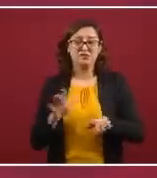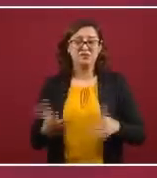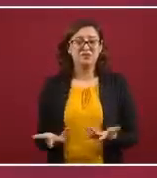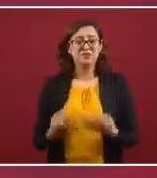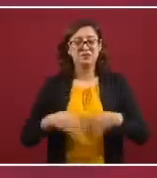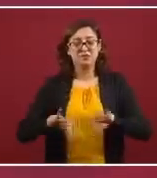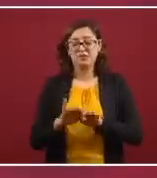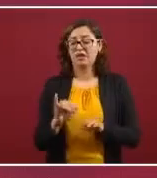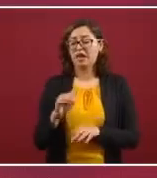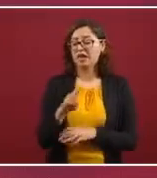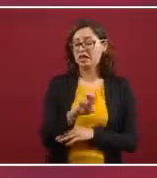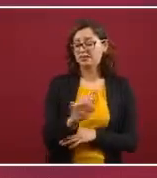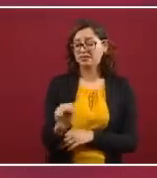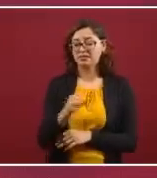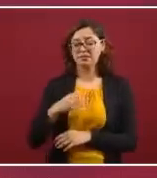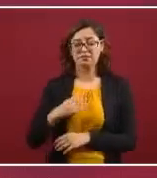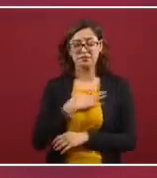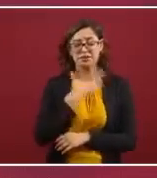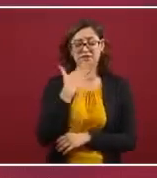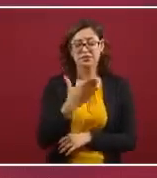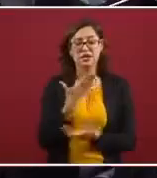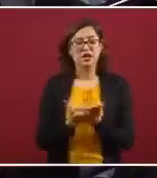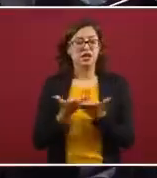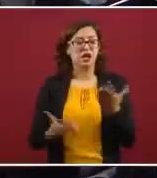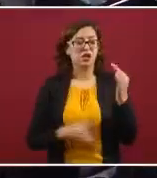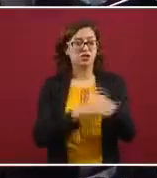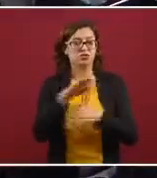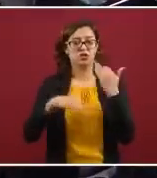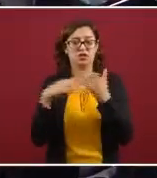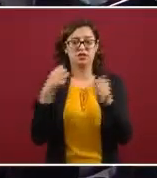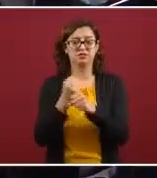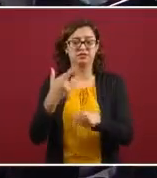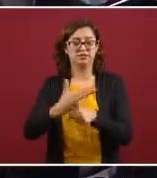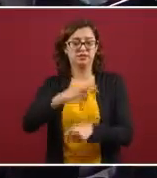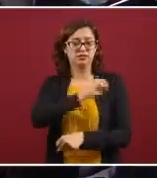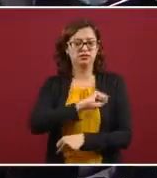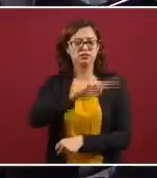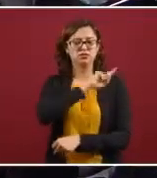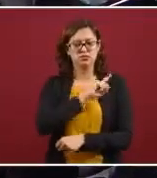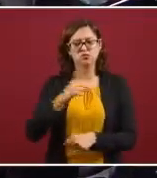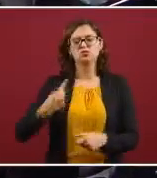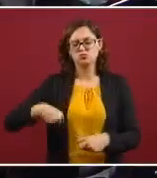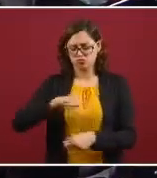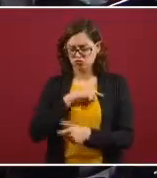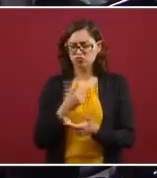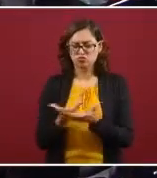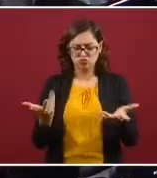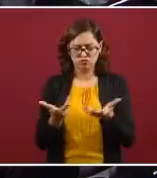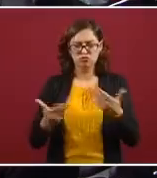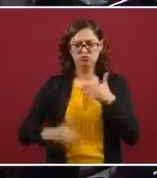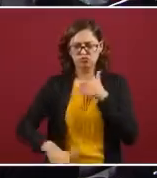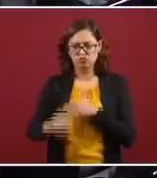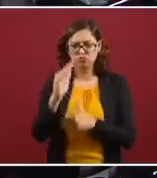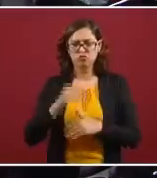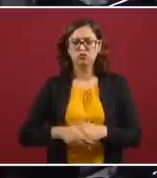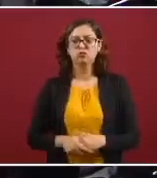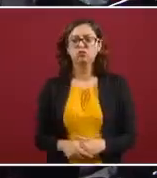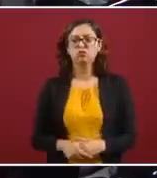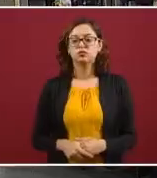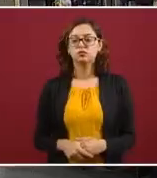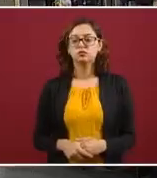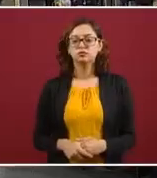del IMSS Bienestar como ahora de toda la Secretaría. Está en desarrollo. Muchas gracias.